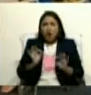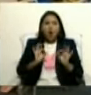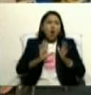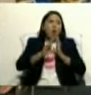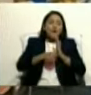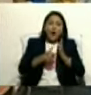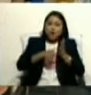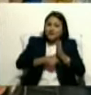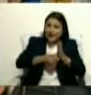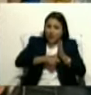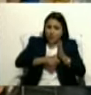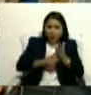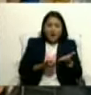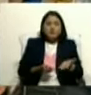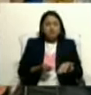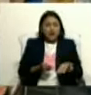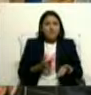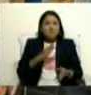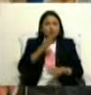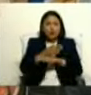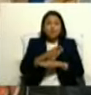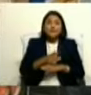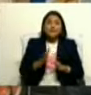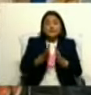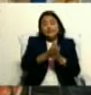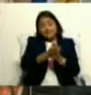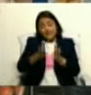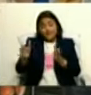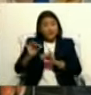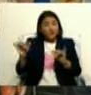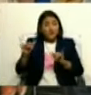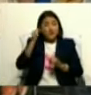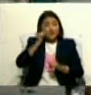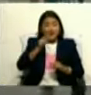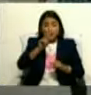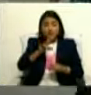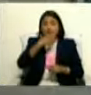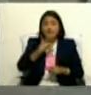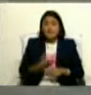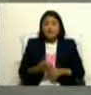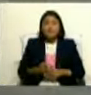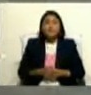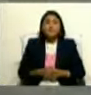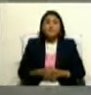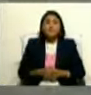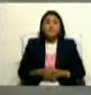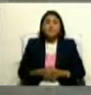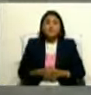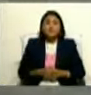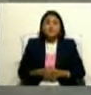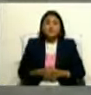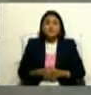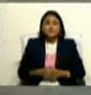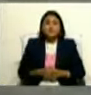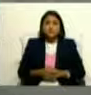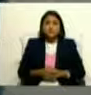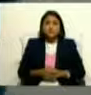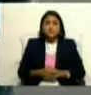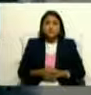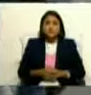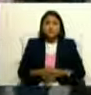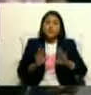la extraviaron. El SAIM extenderá este operativo especial hasta el sábado 2 de diciembre de cara al referéndum consultivo y en defensa